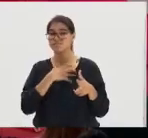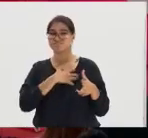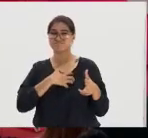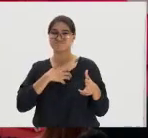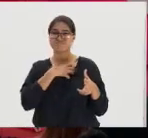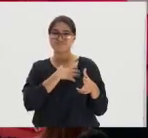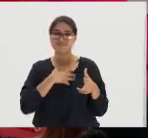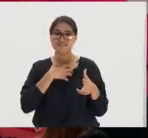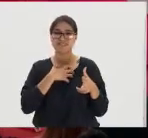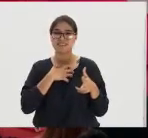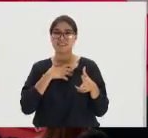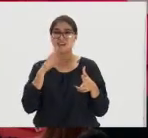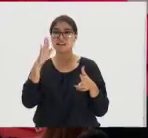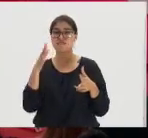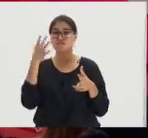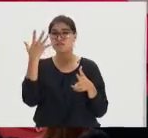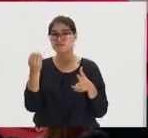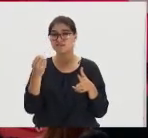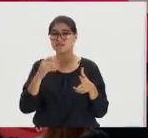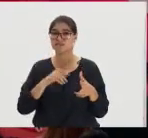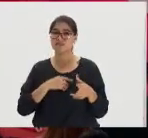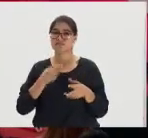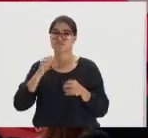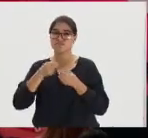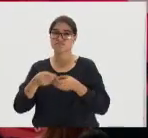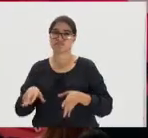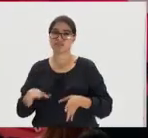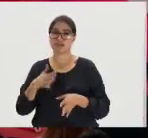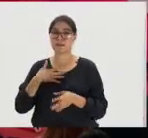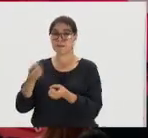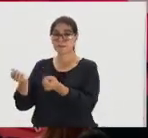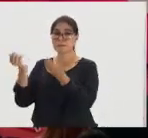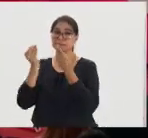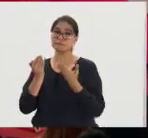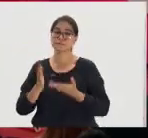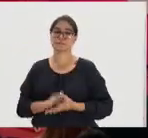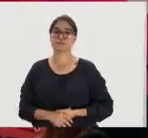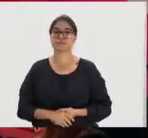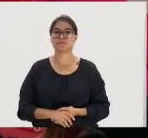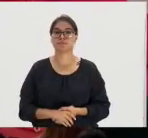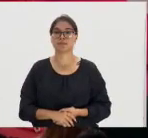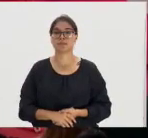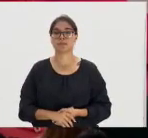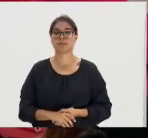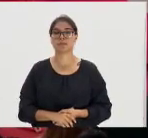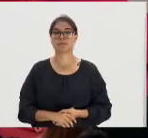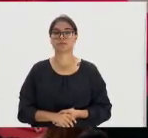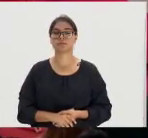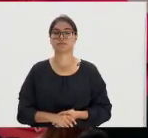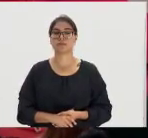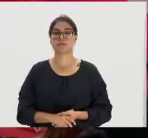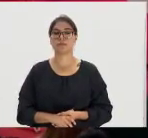Hicimos un ejercicio el jueves. A los que están viniendo al discipulado, véngase, hermano. Es un culto informal, véngase.